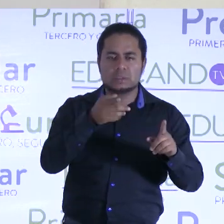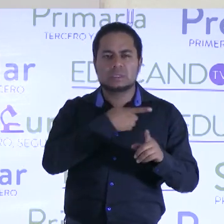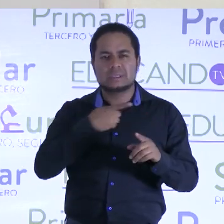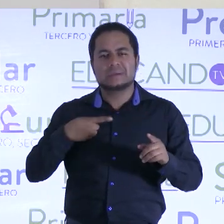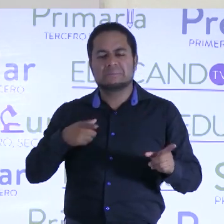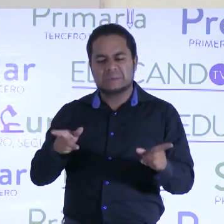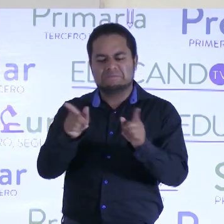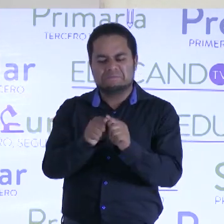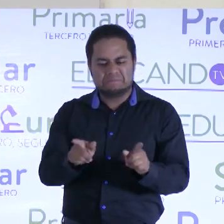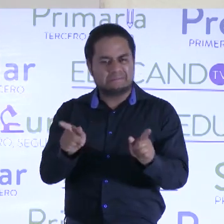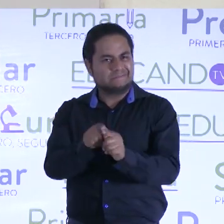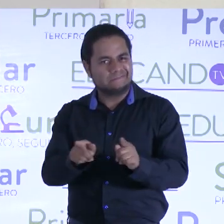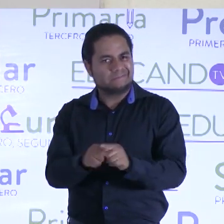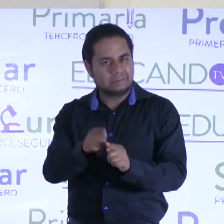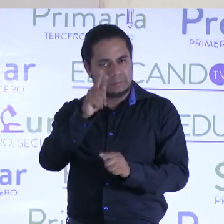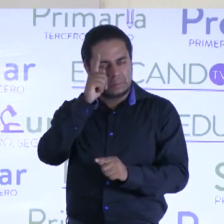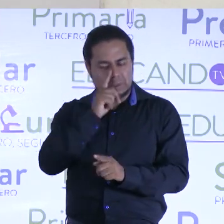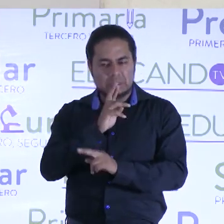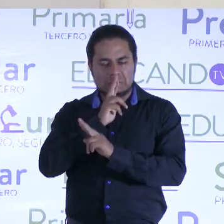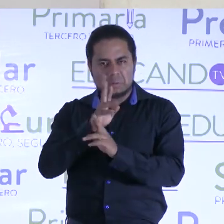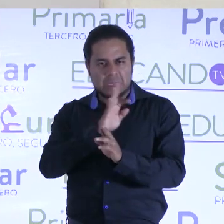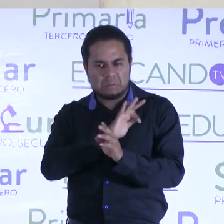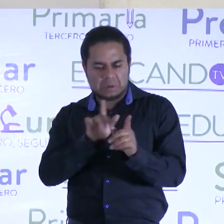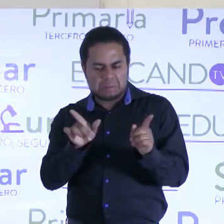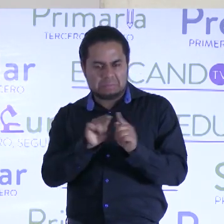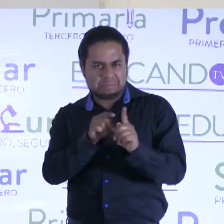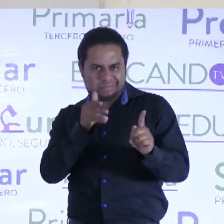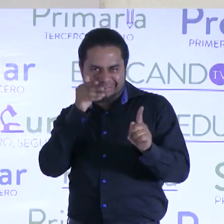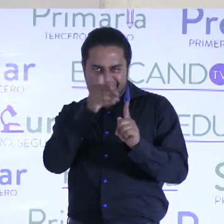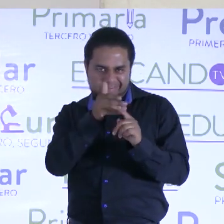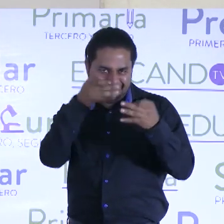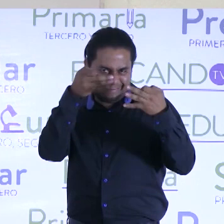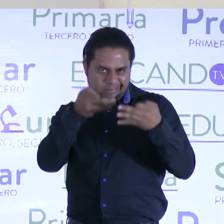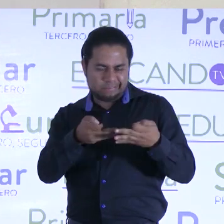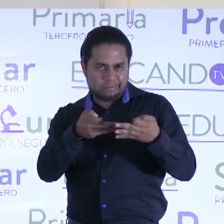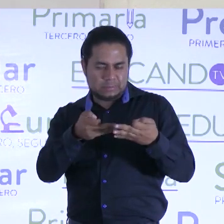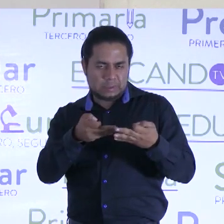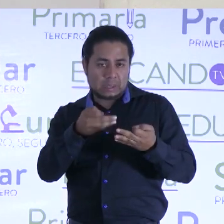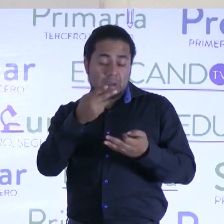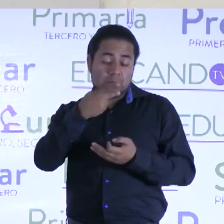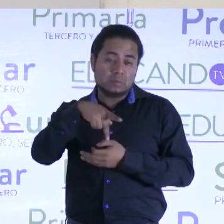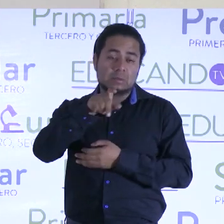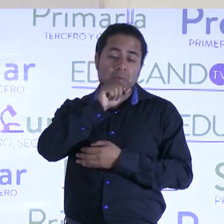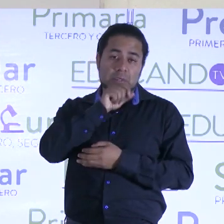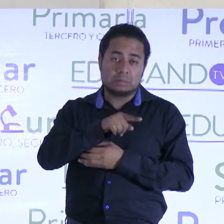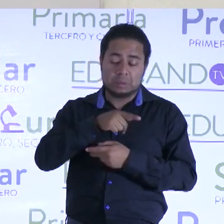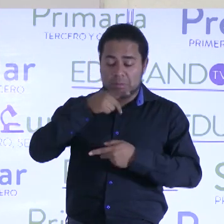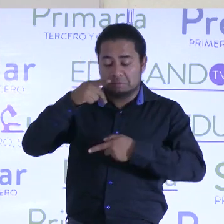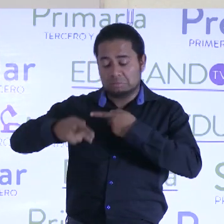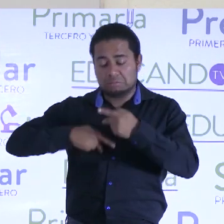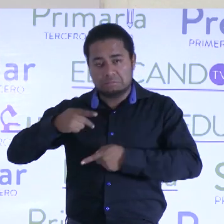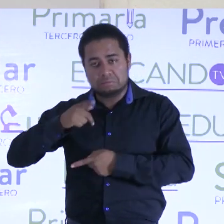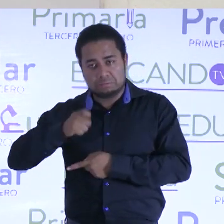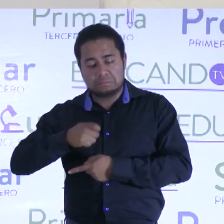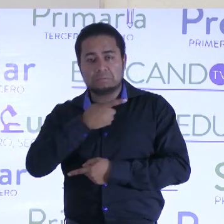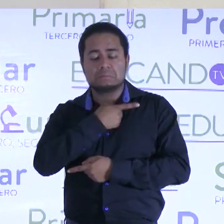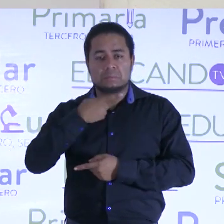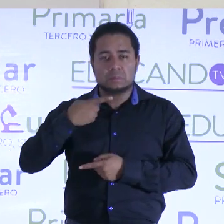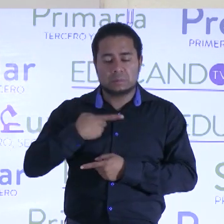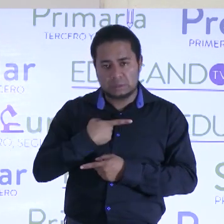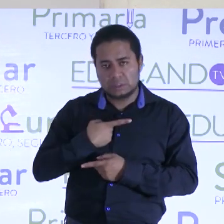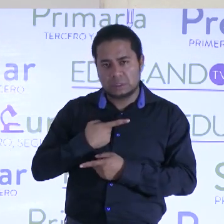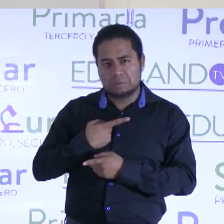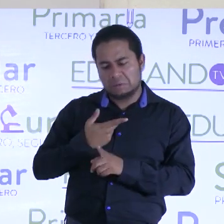ello, la brevedad va a ser fundamental para que tus respuestas sean precisas y correctas, pero